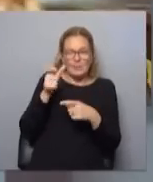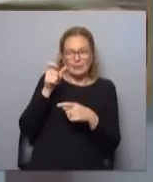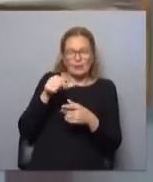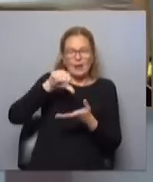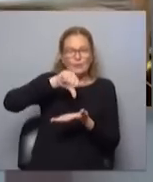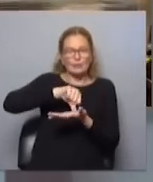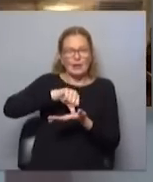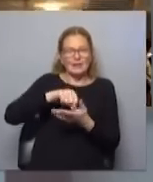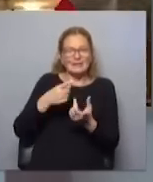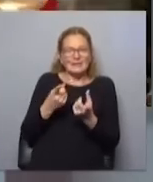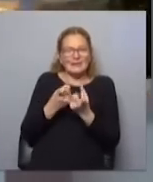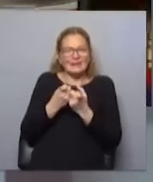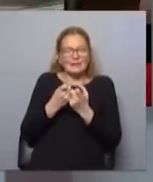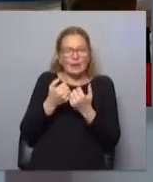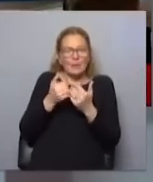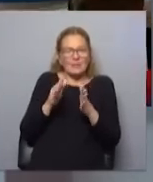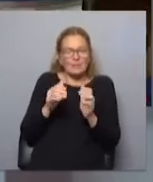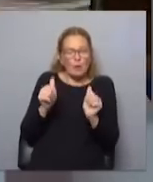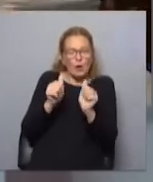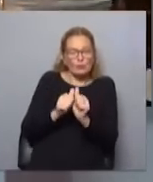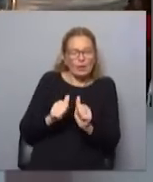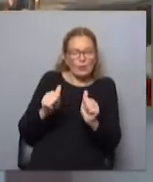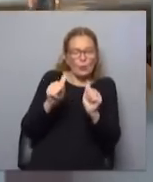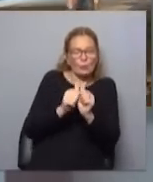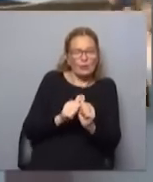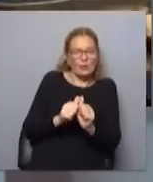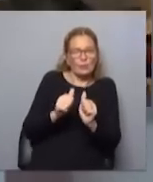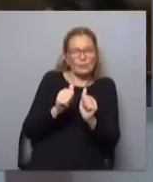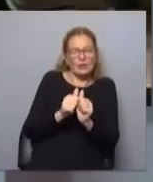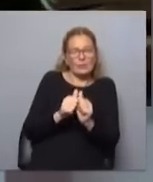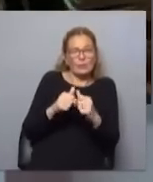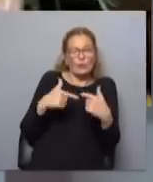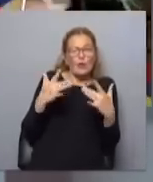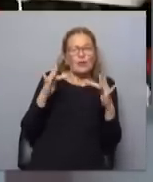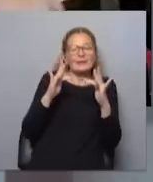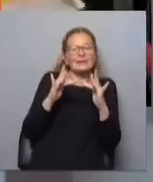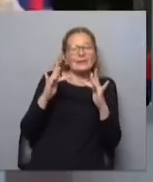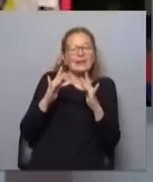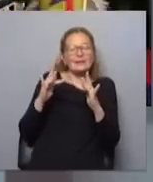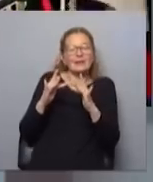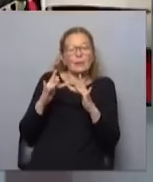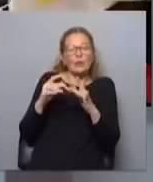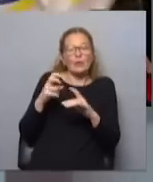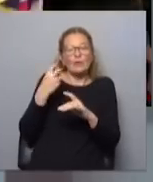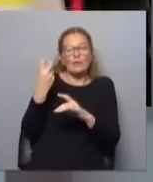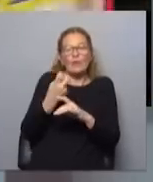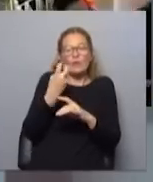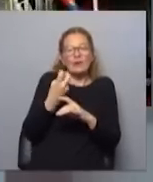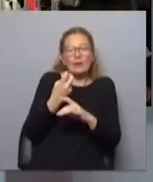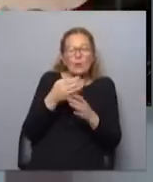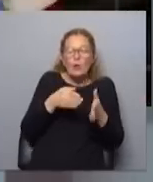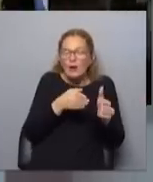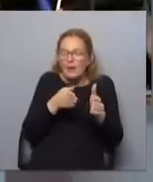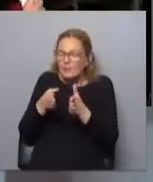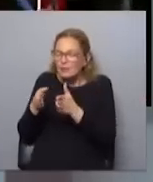precisa que empecemos a juntarnos por nuestra coincidencia que porque puesto en los caminos